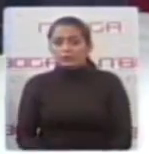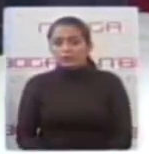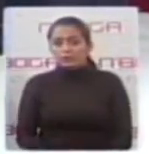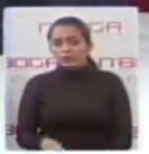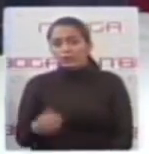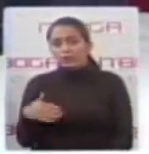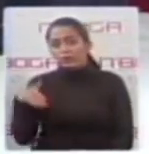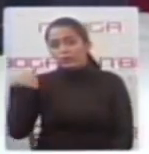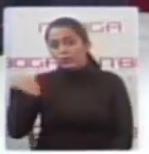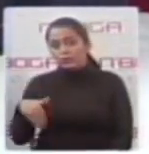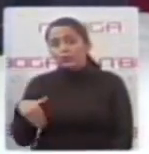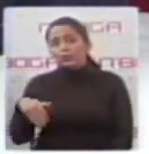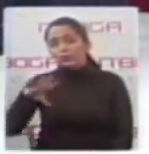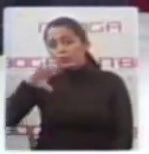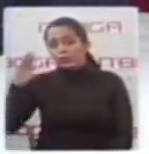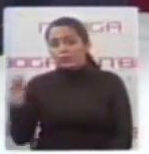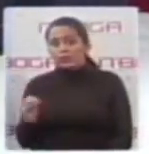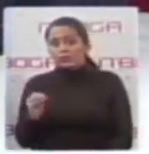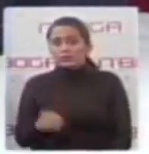el último Mundial